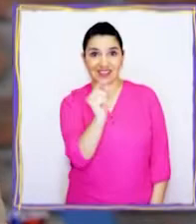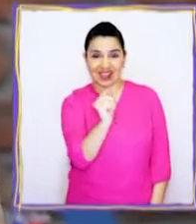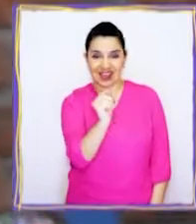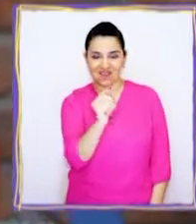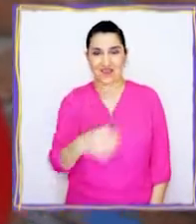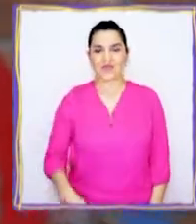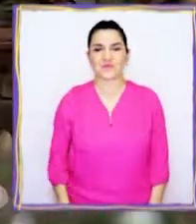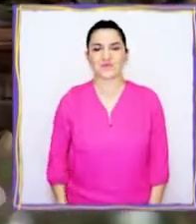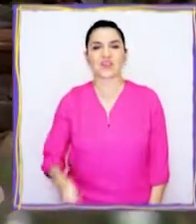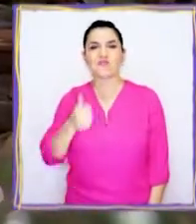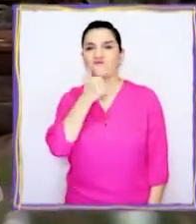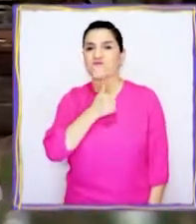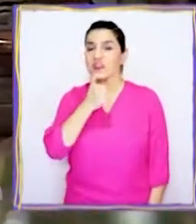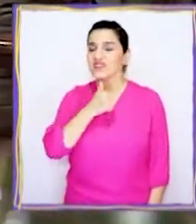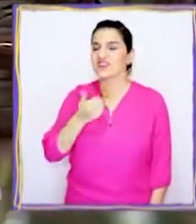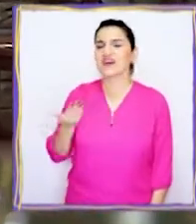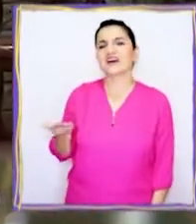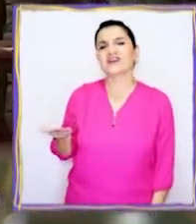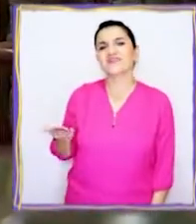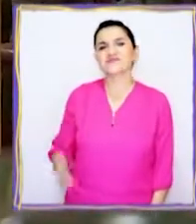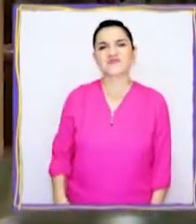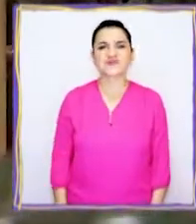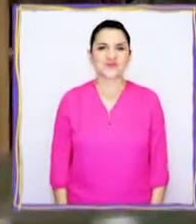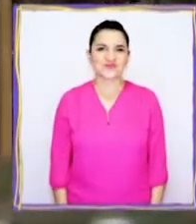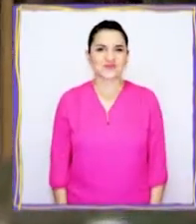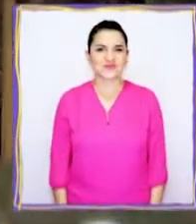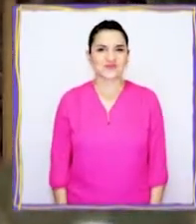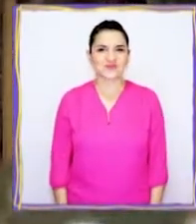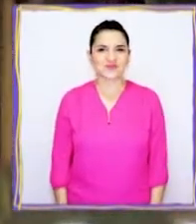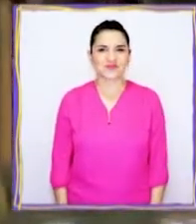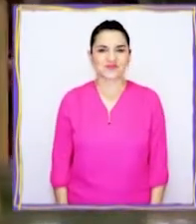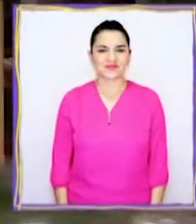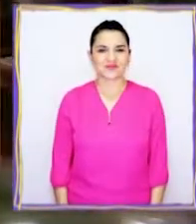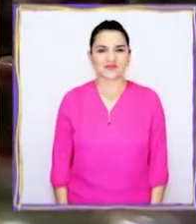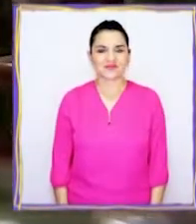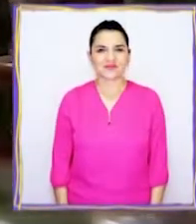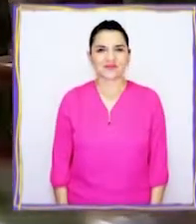dos sílabas. Y me queda